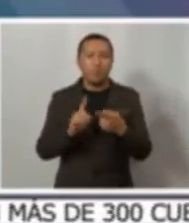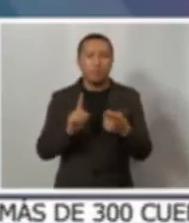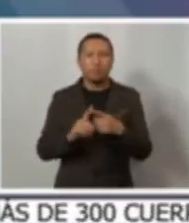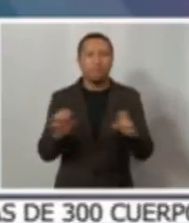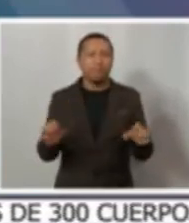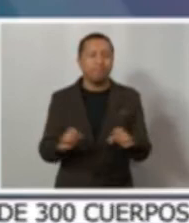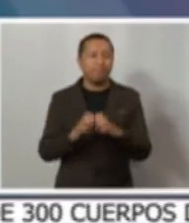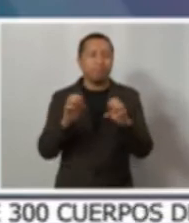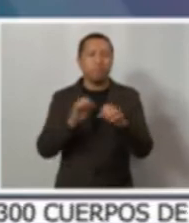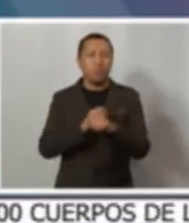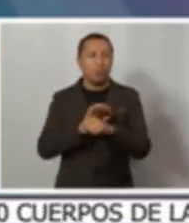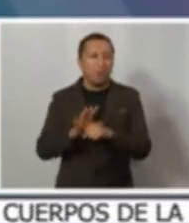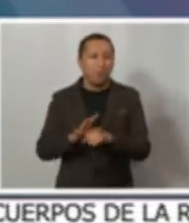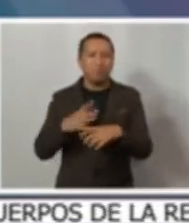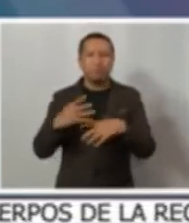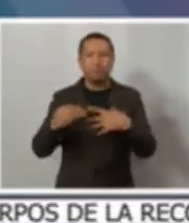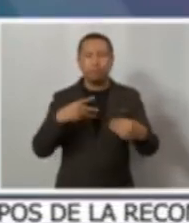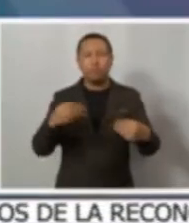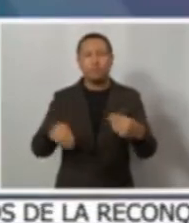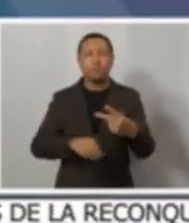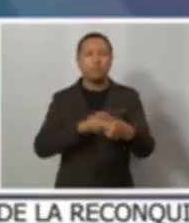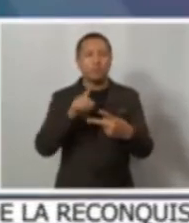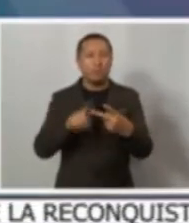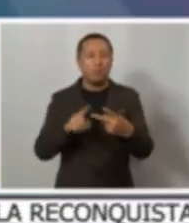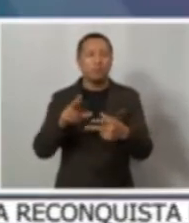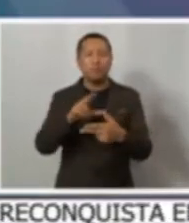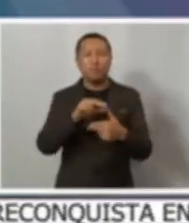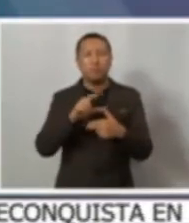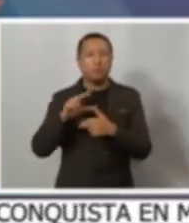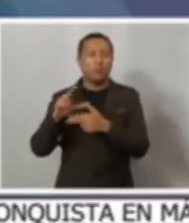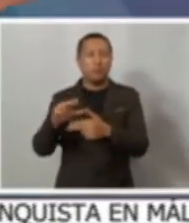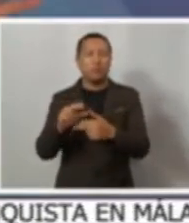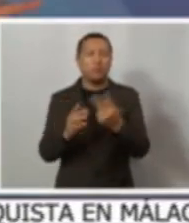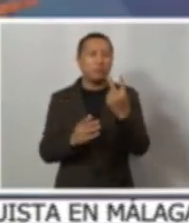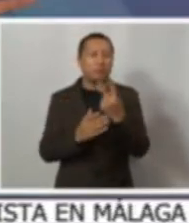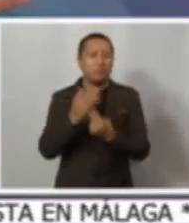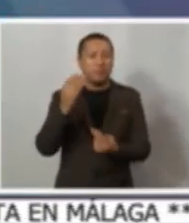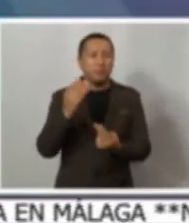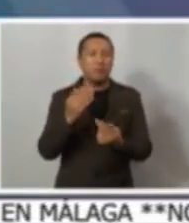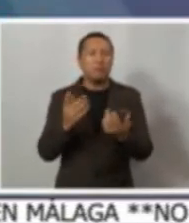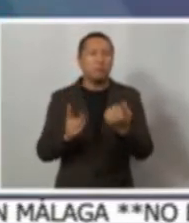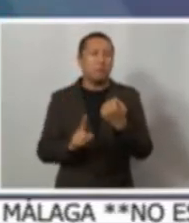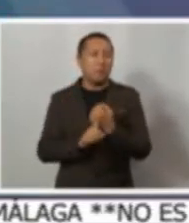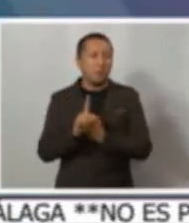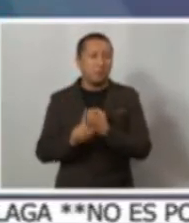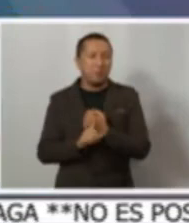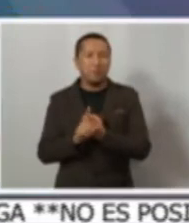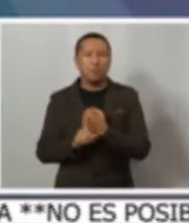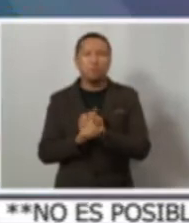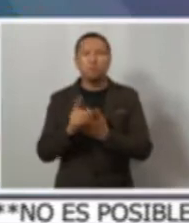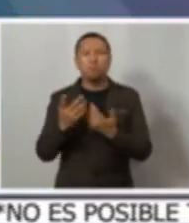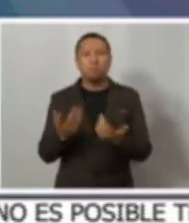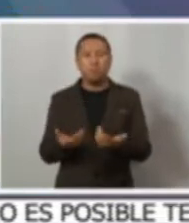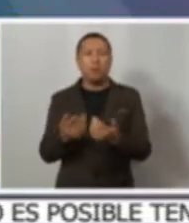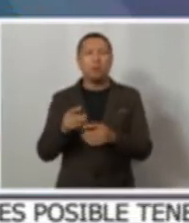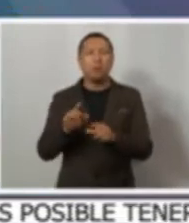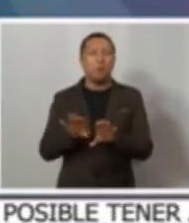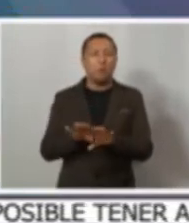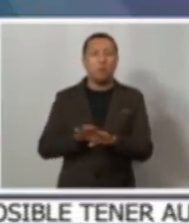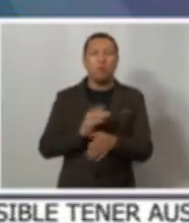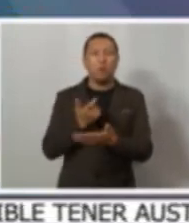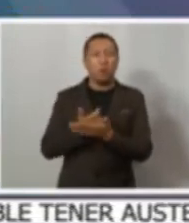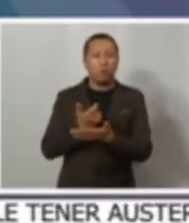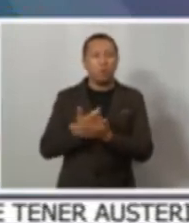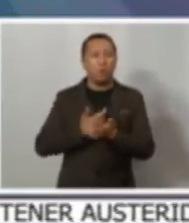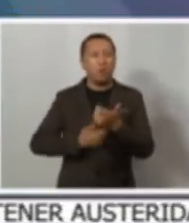vienen estas condiciones climatológicas adversas para Quintana Roo, en medio también de pues un despegue económico, nuevamente